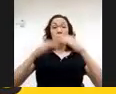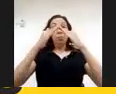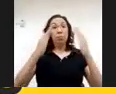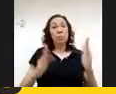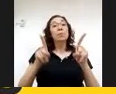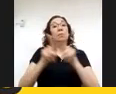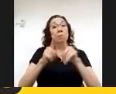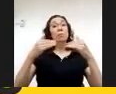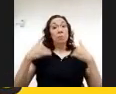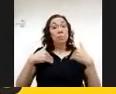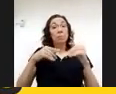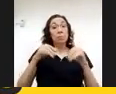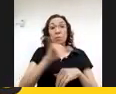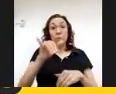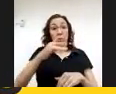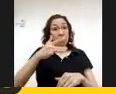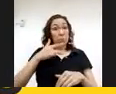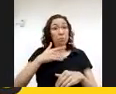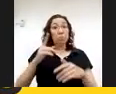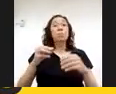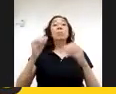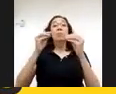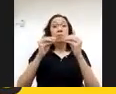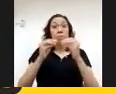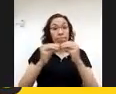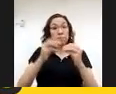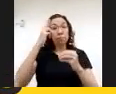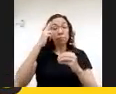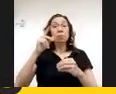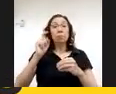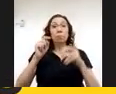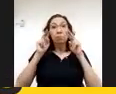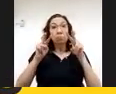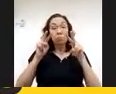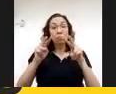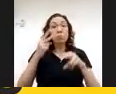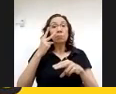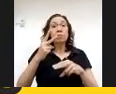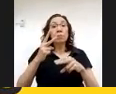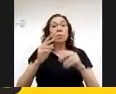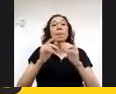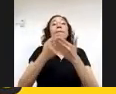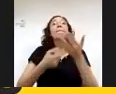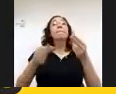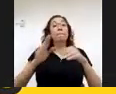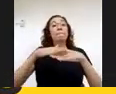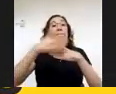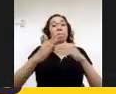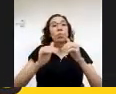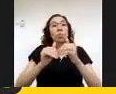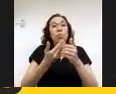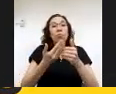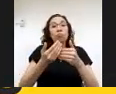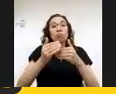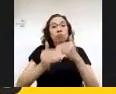esos síntomas, con mucho más razón, hay que observar y ver cuál es la evolución,